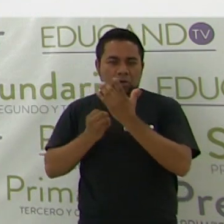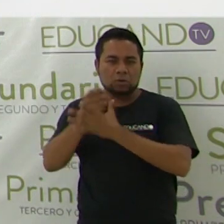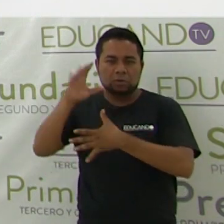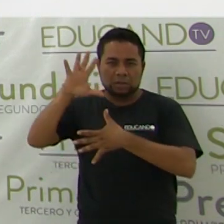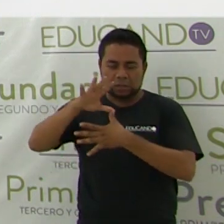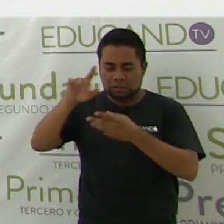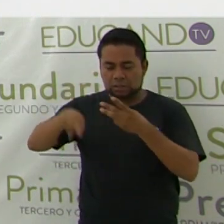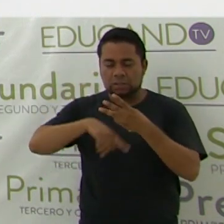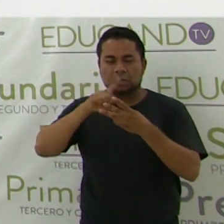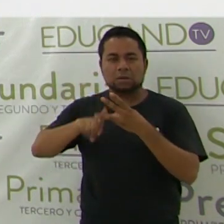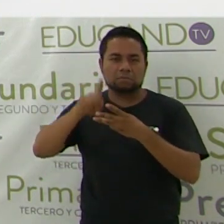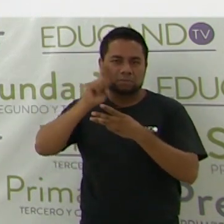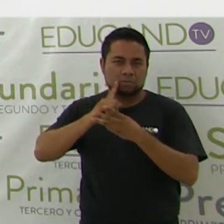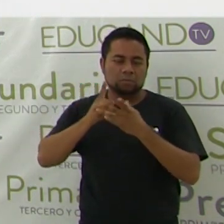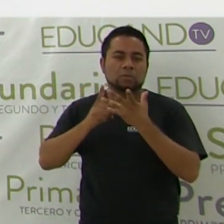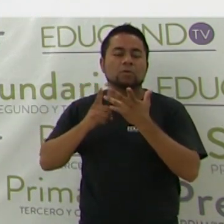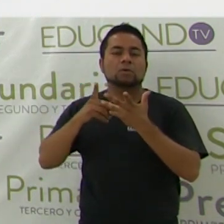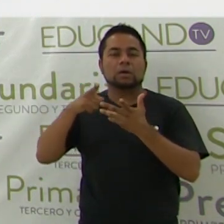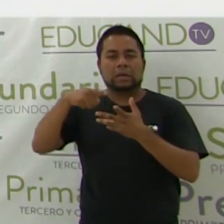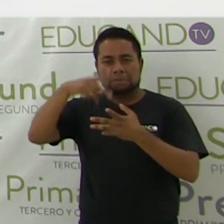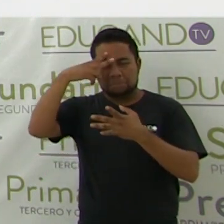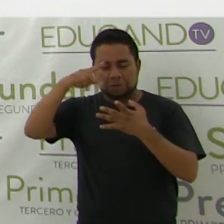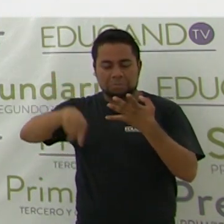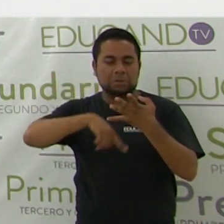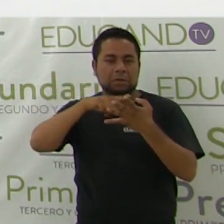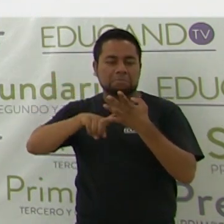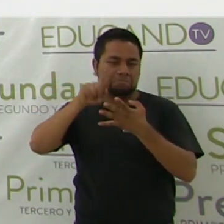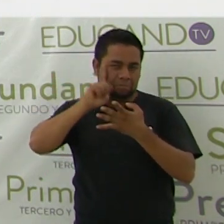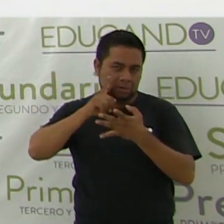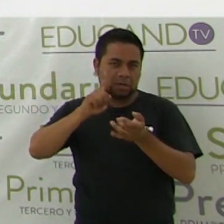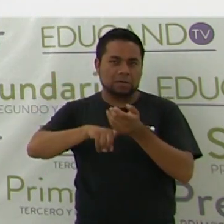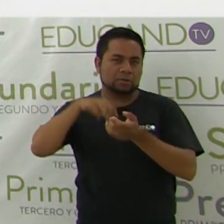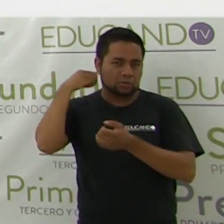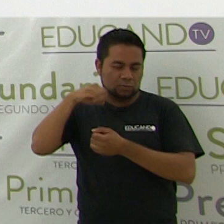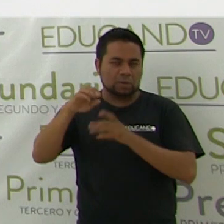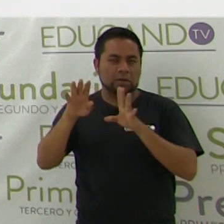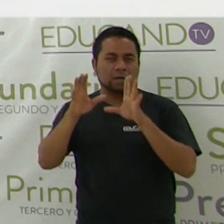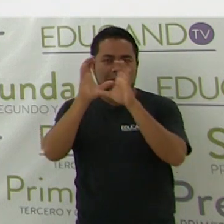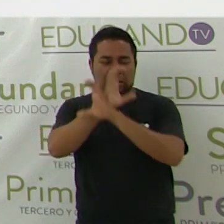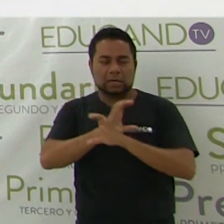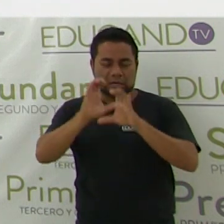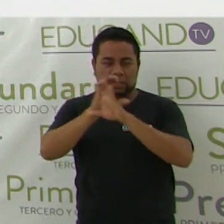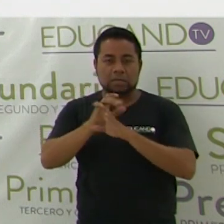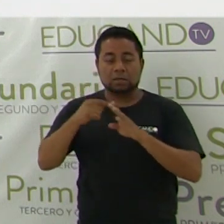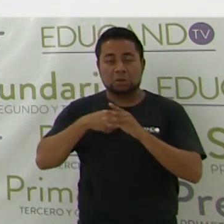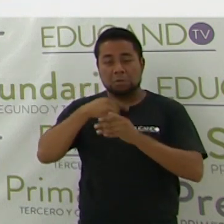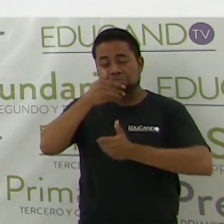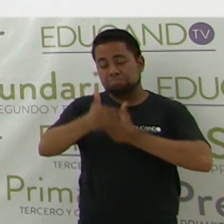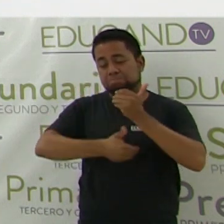y en Oaxaca las mujeres cantan. Ahí desarrollé todos los aspectos que